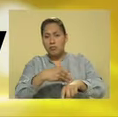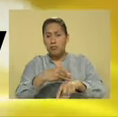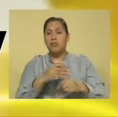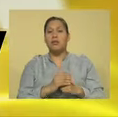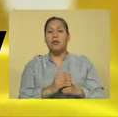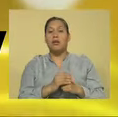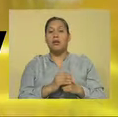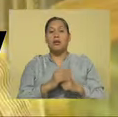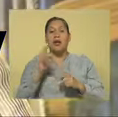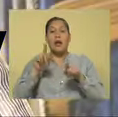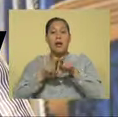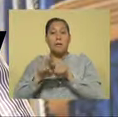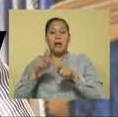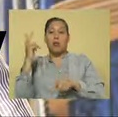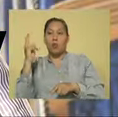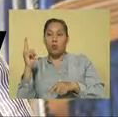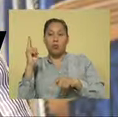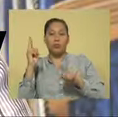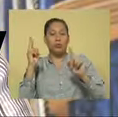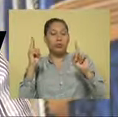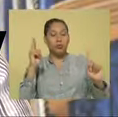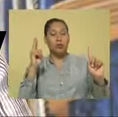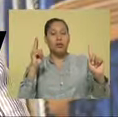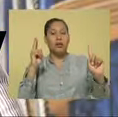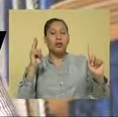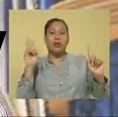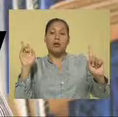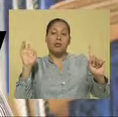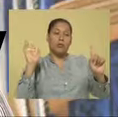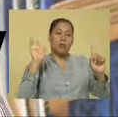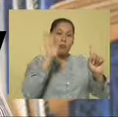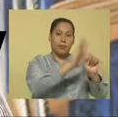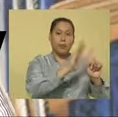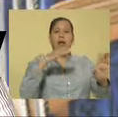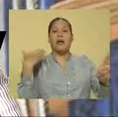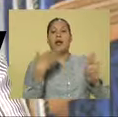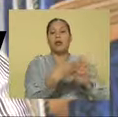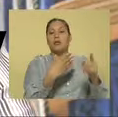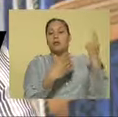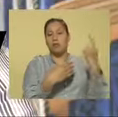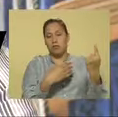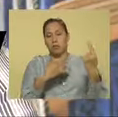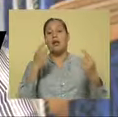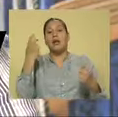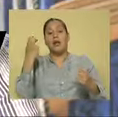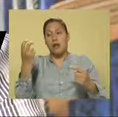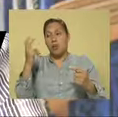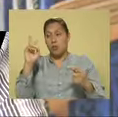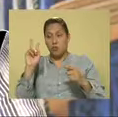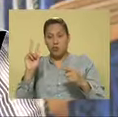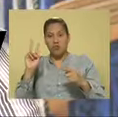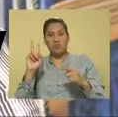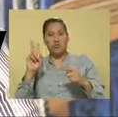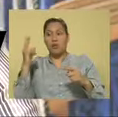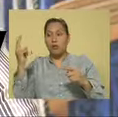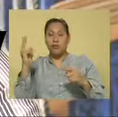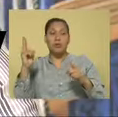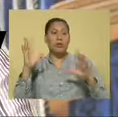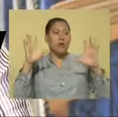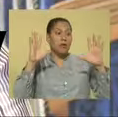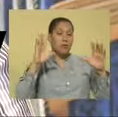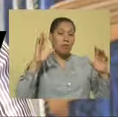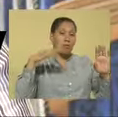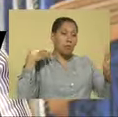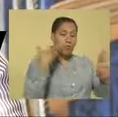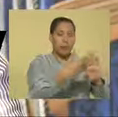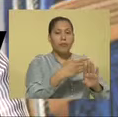unen dos hermanos o dos integrantes de la familia en contra de uno cuando la violencia se ejerza de esa manera también se